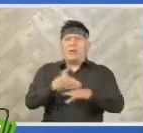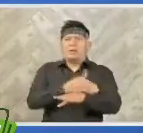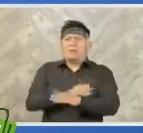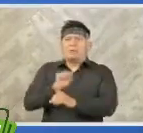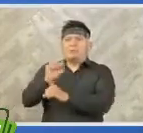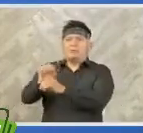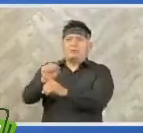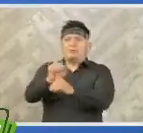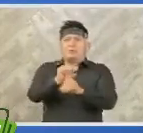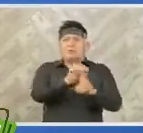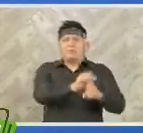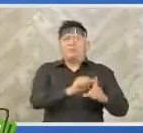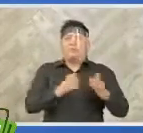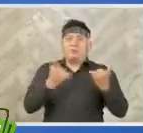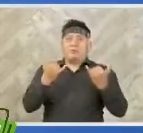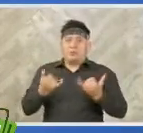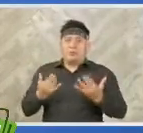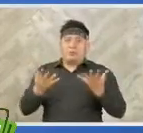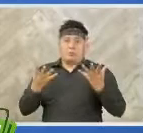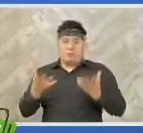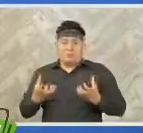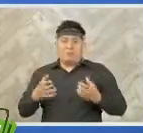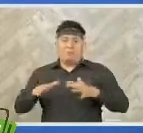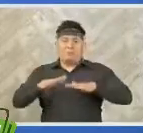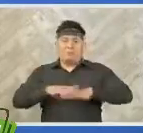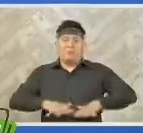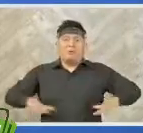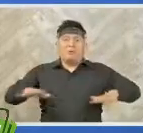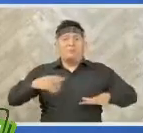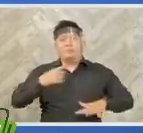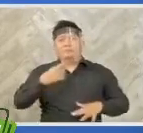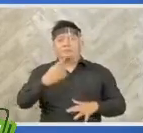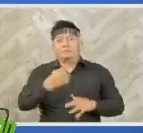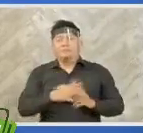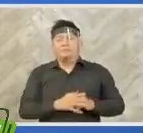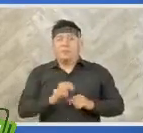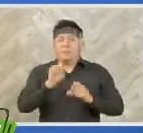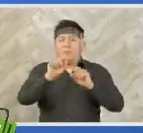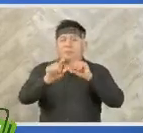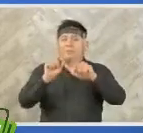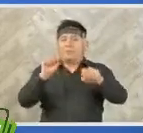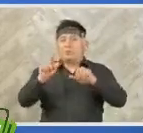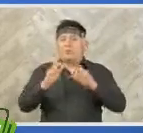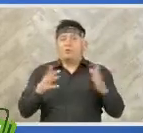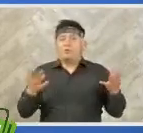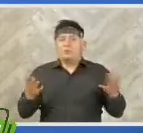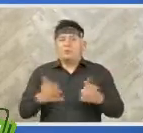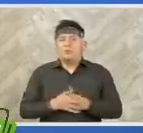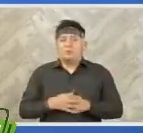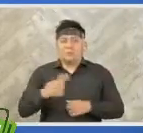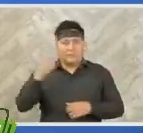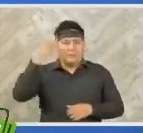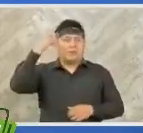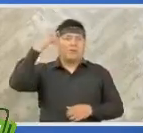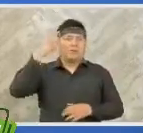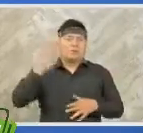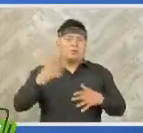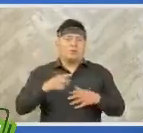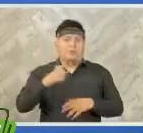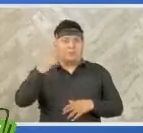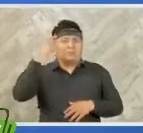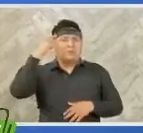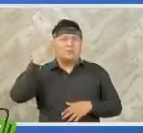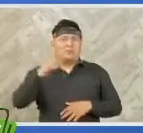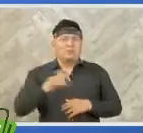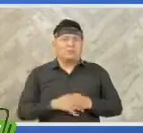Sin embargo, yo quisiera aprovechar este escenario con ustedes para preguntarles también cómo consideran ustedes o cuál